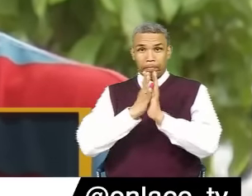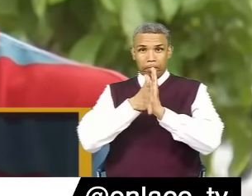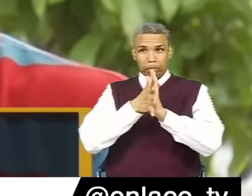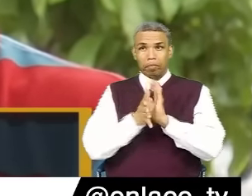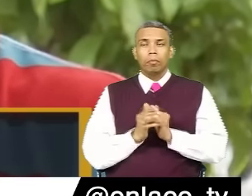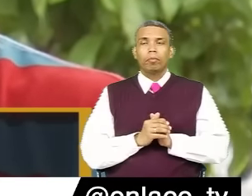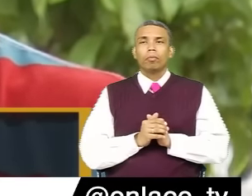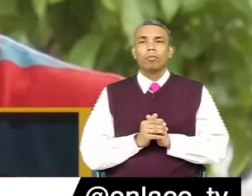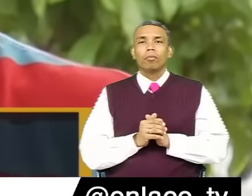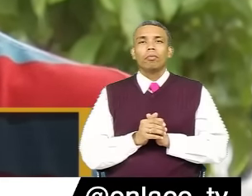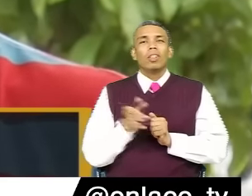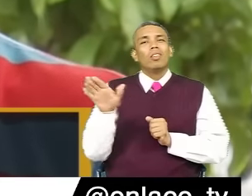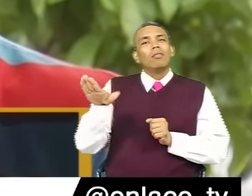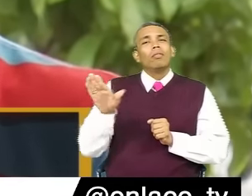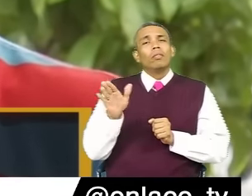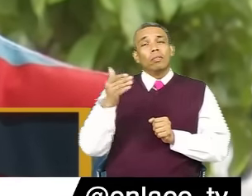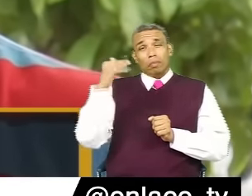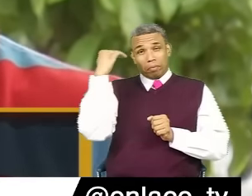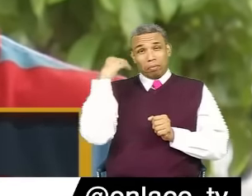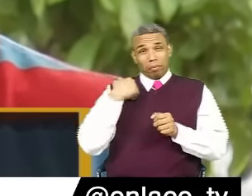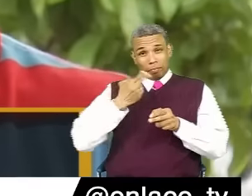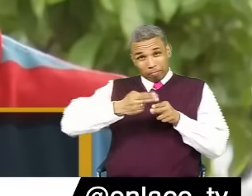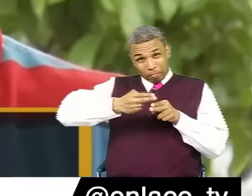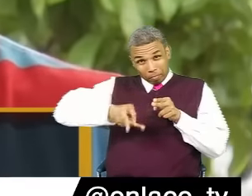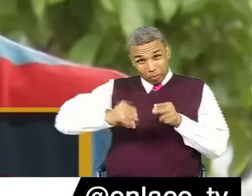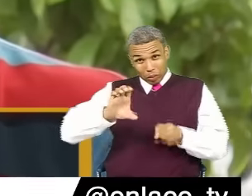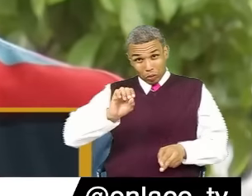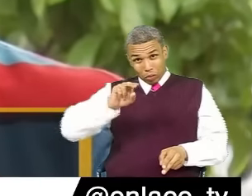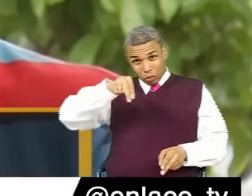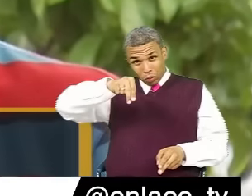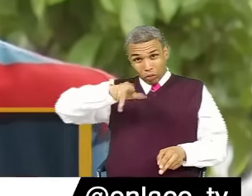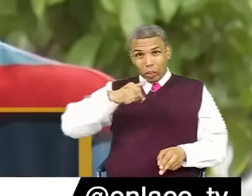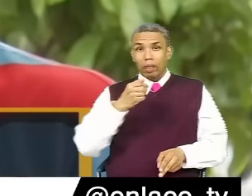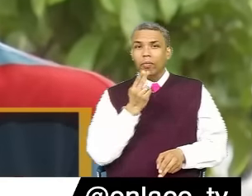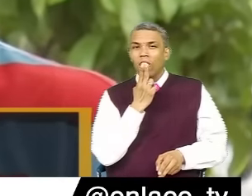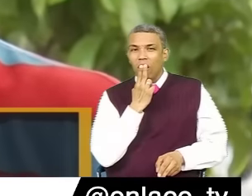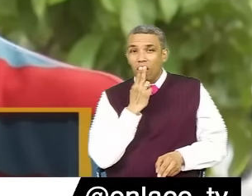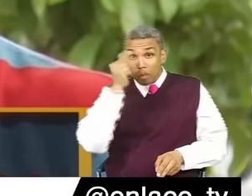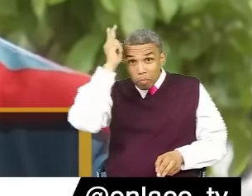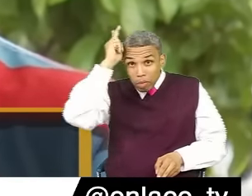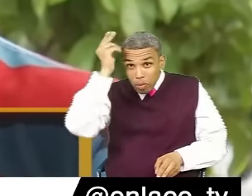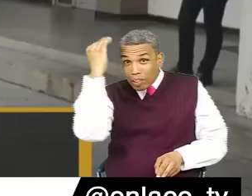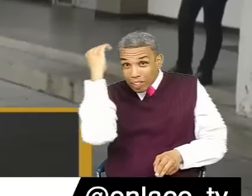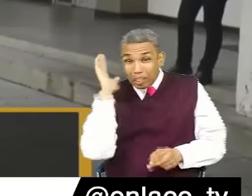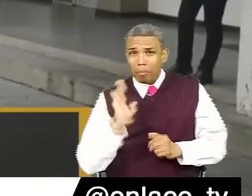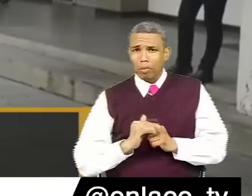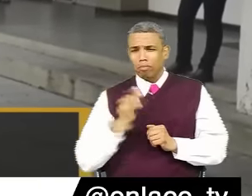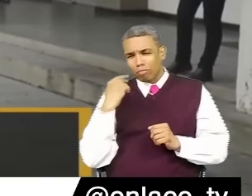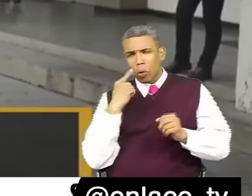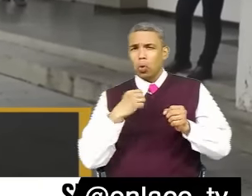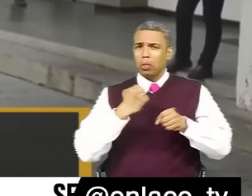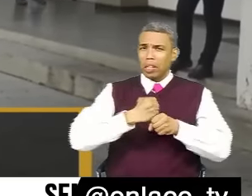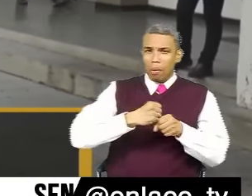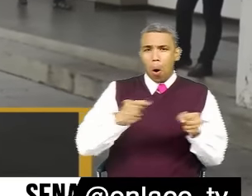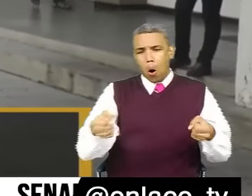chapa, porque a mí me apodaban Conejo y el chino trabajaba conmigo en el bus de Contra Magdalena, y ahí está metido el pelado